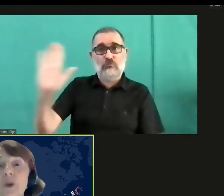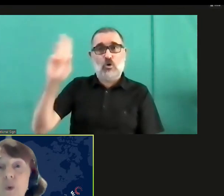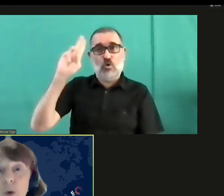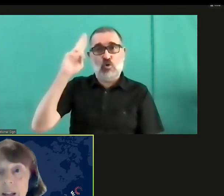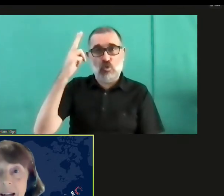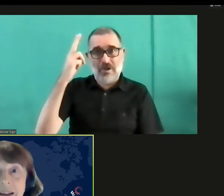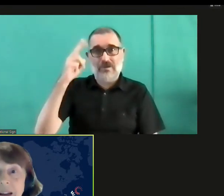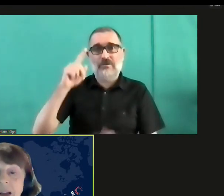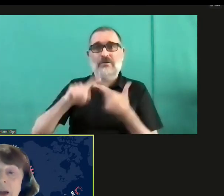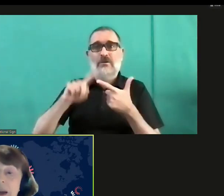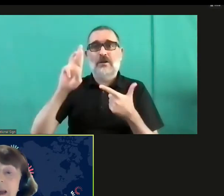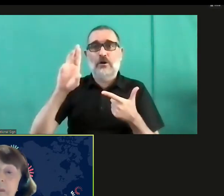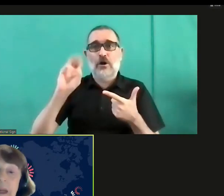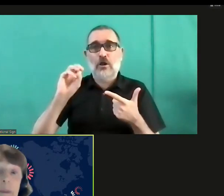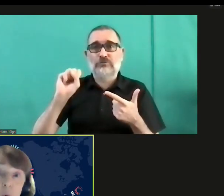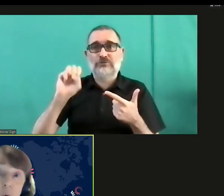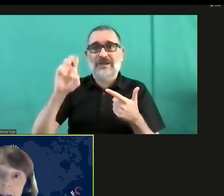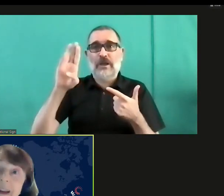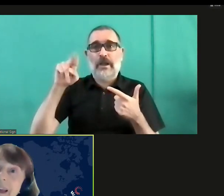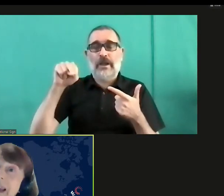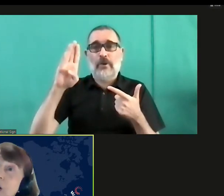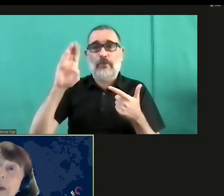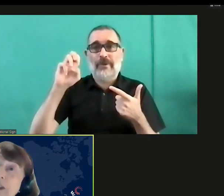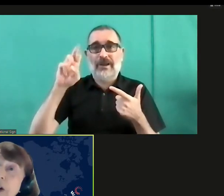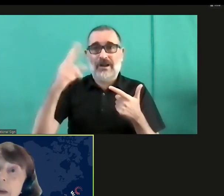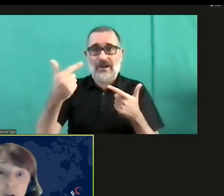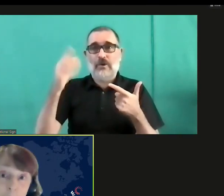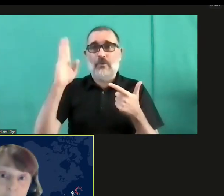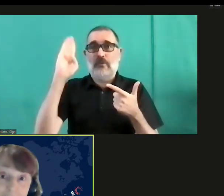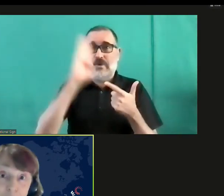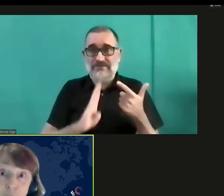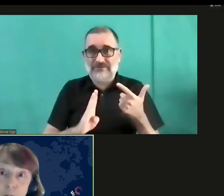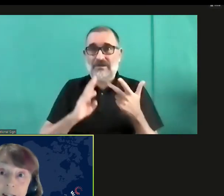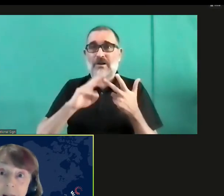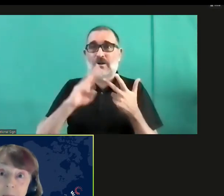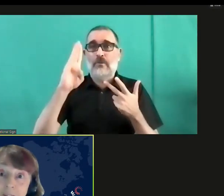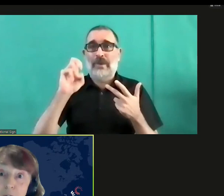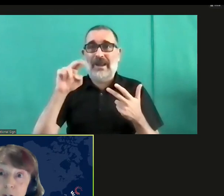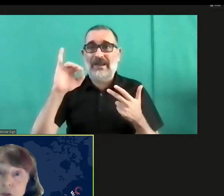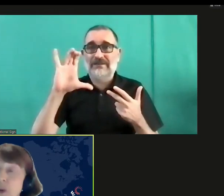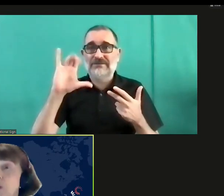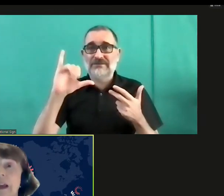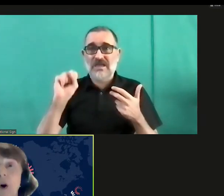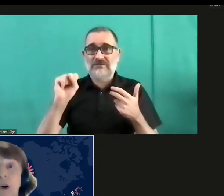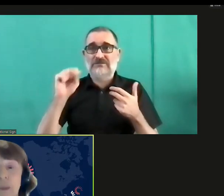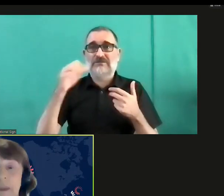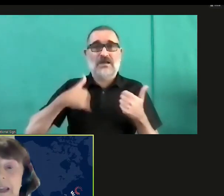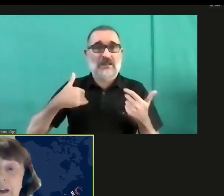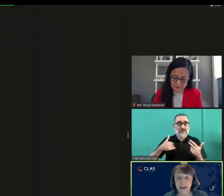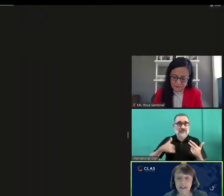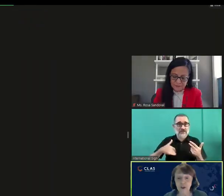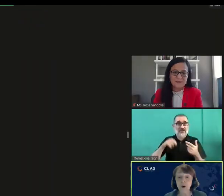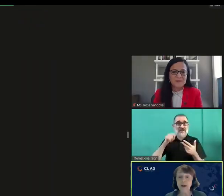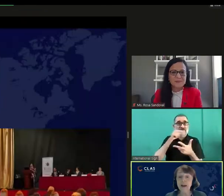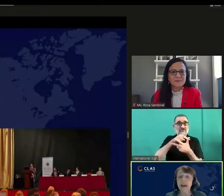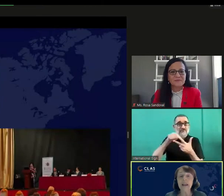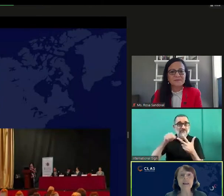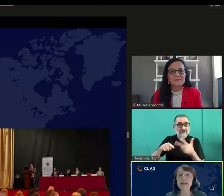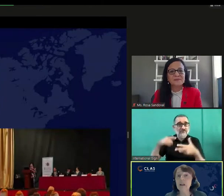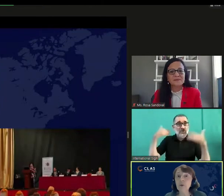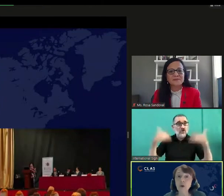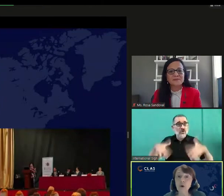que ese cambio ocurriera en primer lugar el convenio marco para el control del tabaco que tuvo un enorme efecto